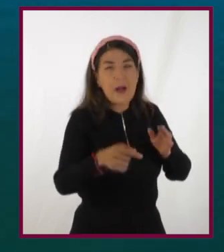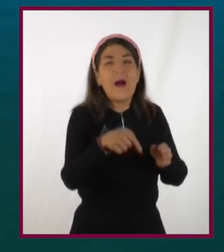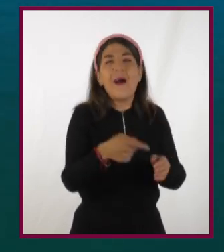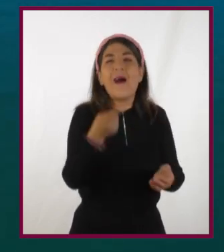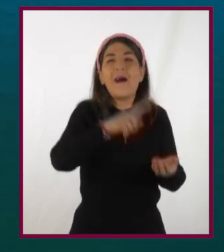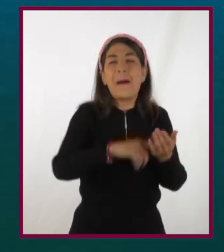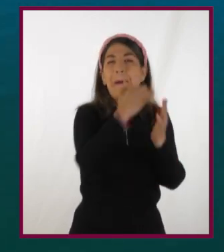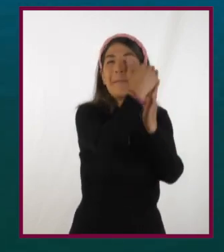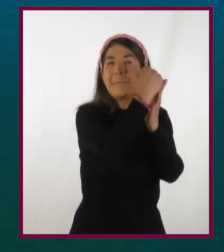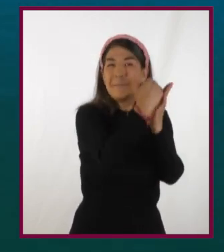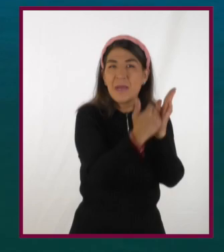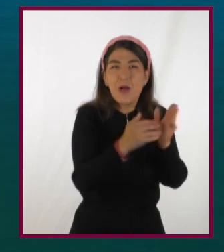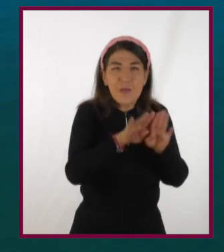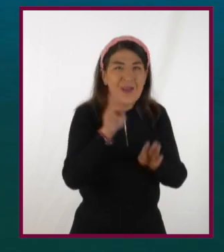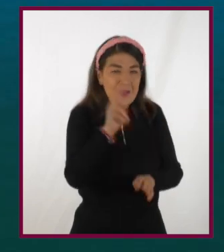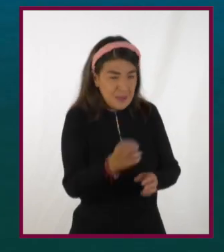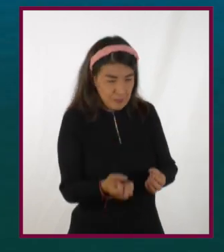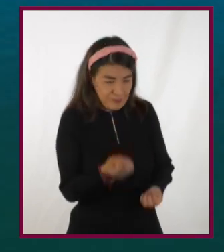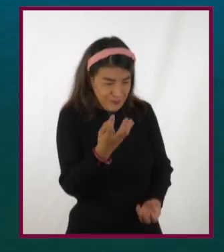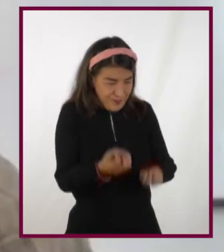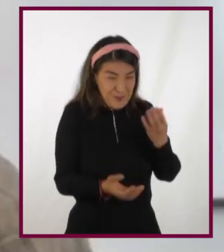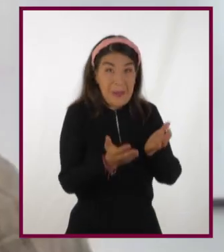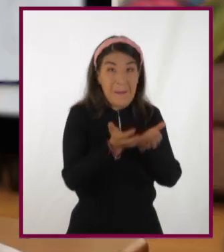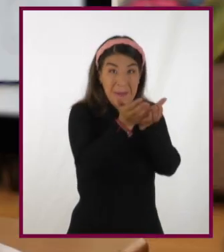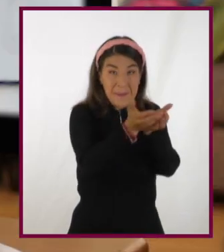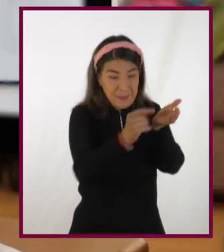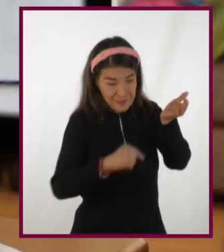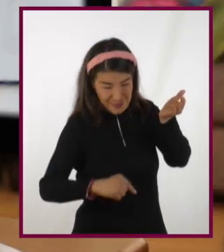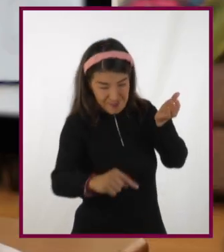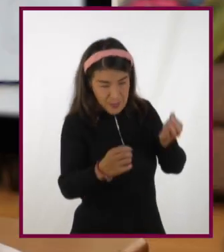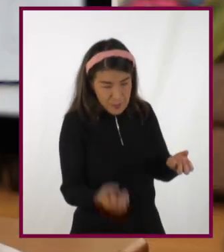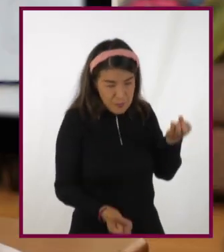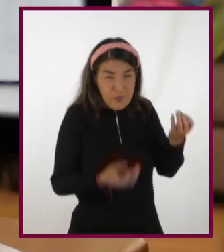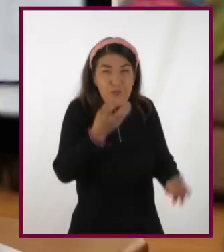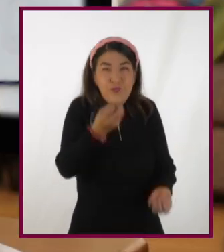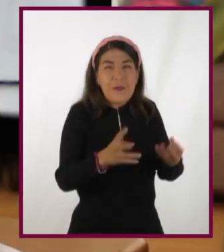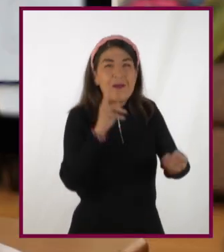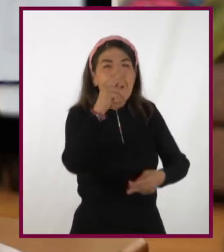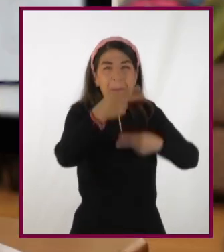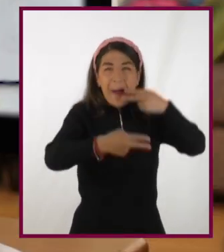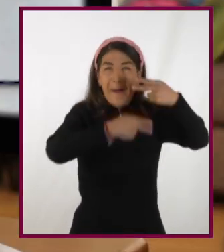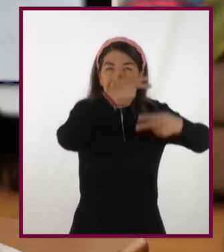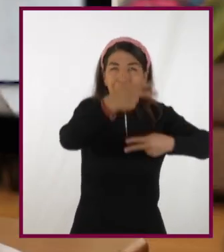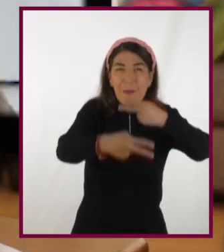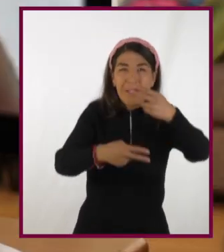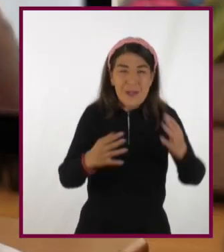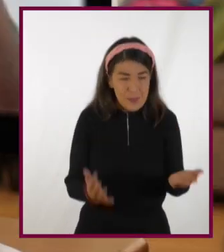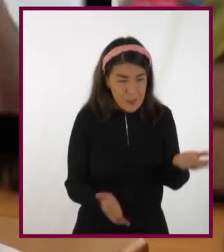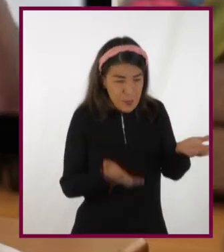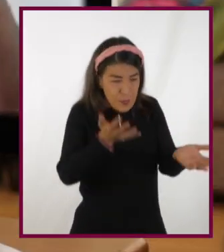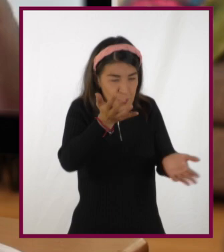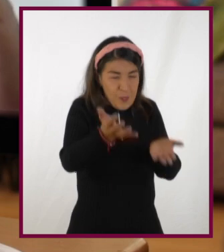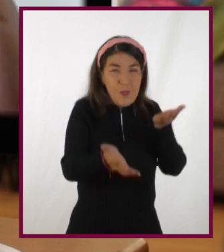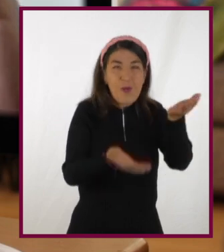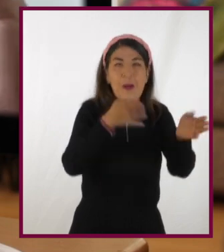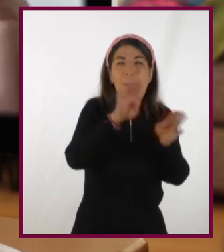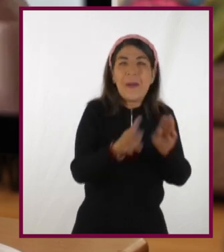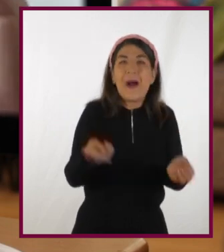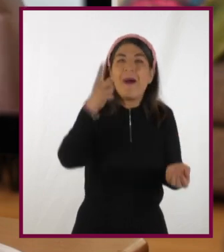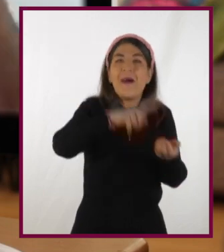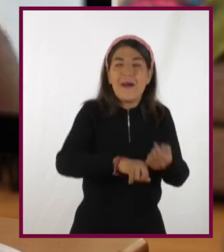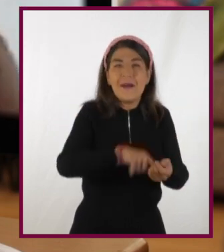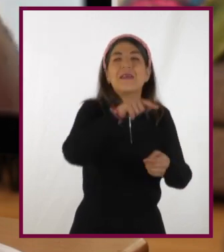como consecuencia, y entonces se generan burbujitas de vapor de agua, y se puede ver cómo estas burbujitas de vapor de agua